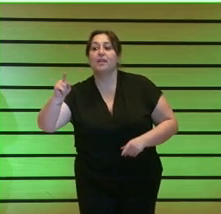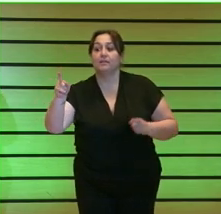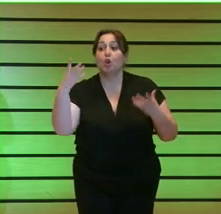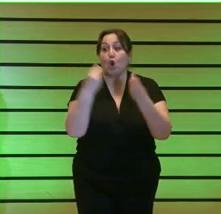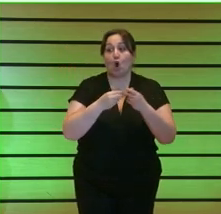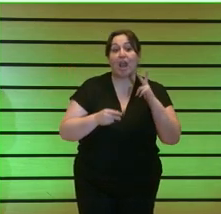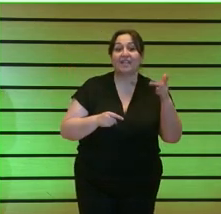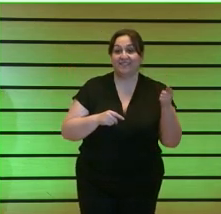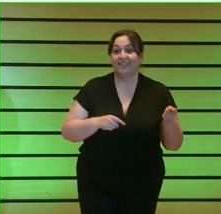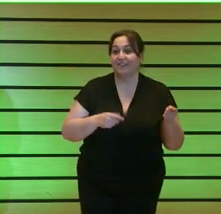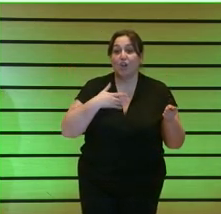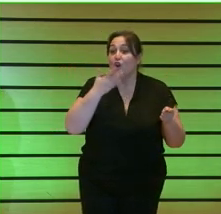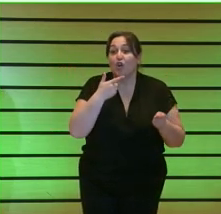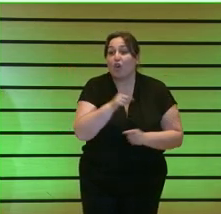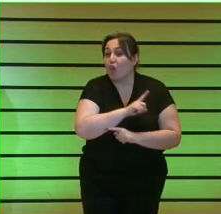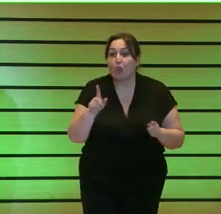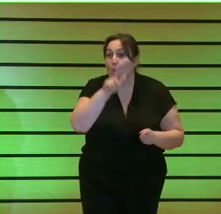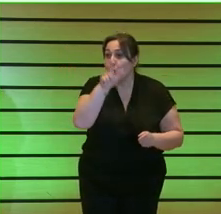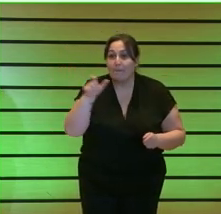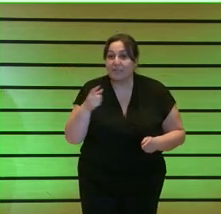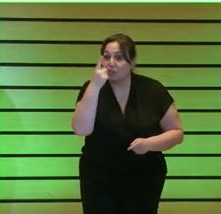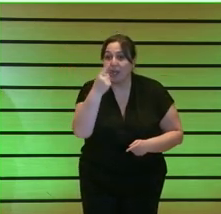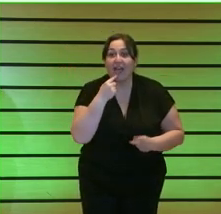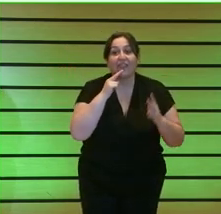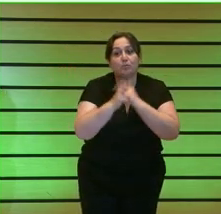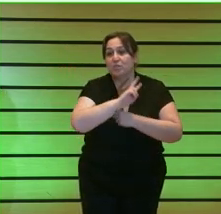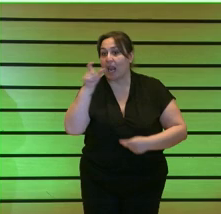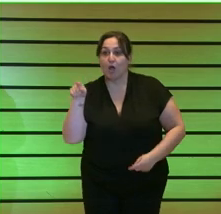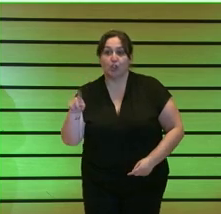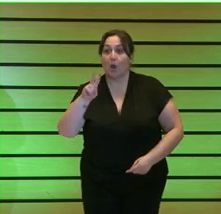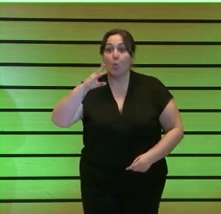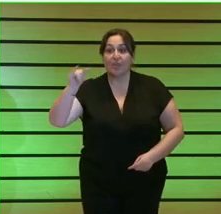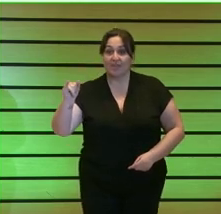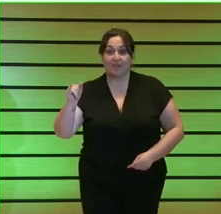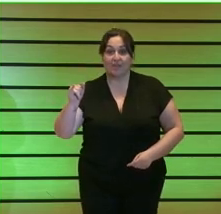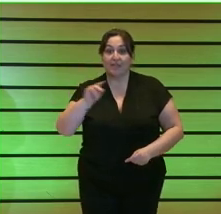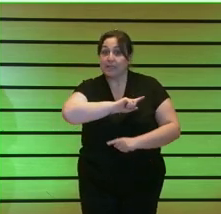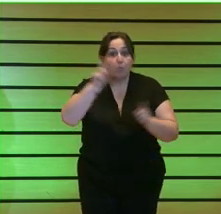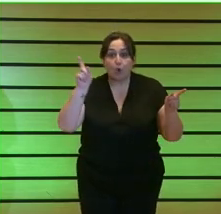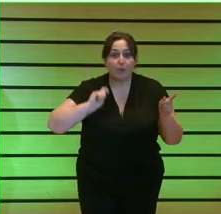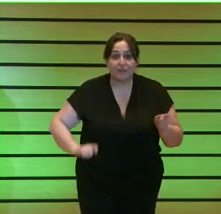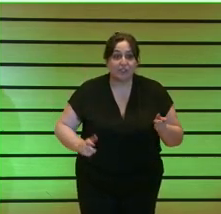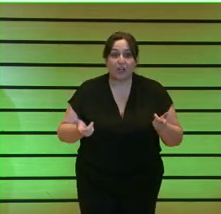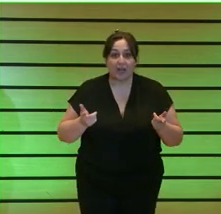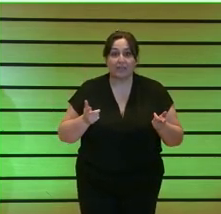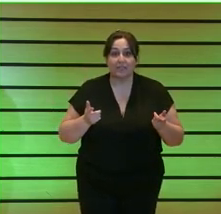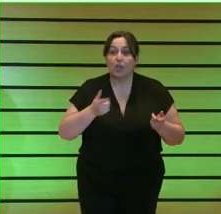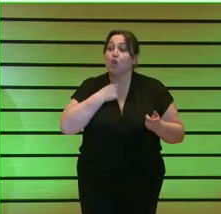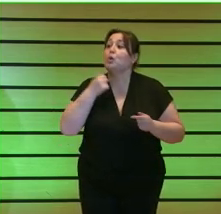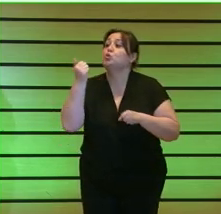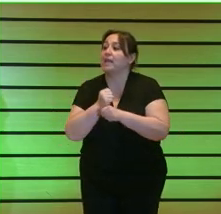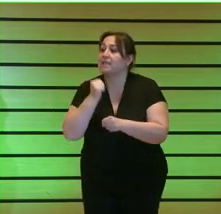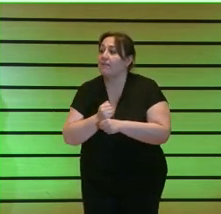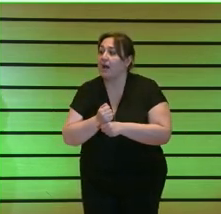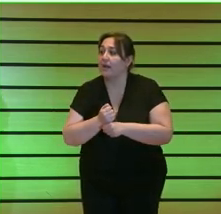no conozco a nadie que de la otra respuesta y tampoco Los profesionales dónde te gustaría trabajar no